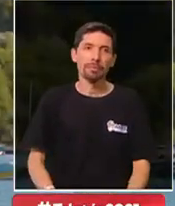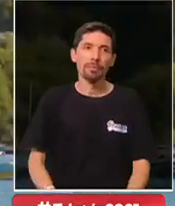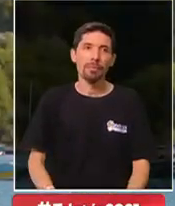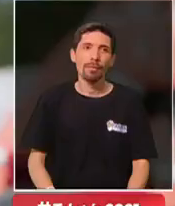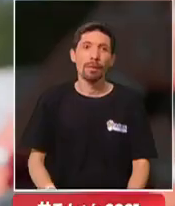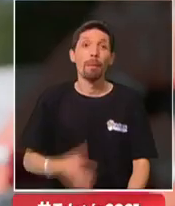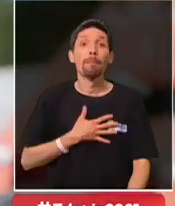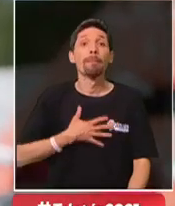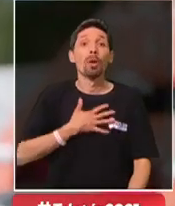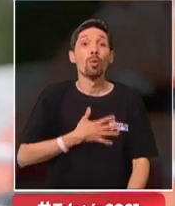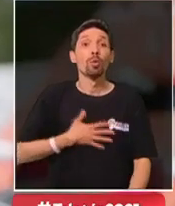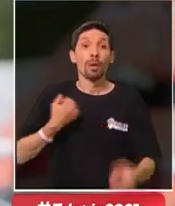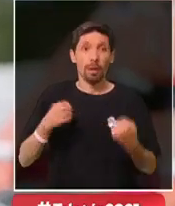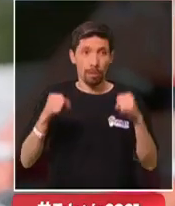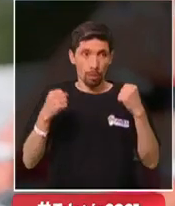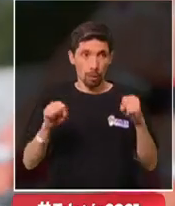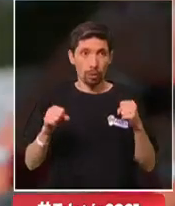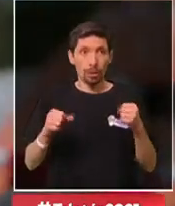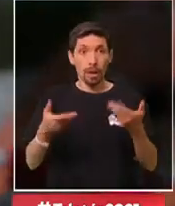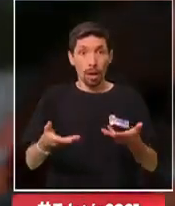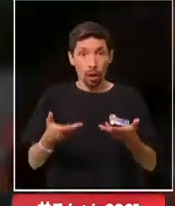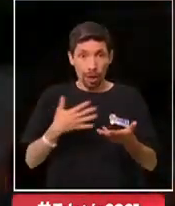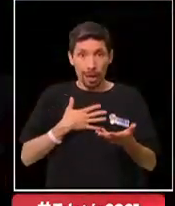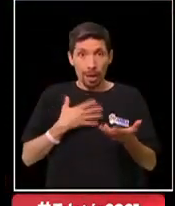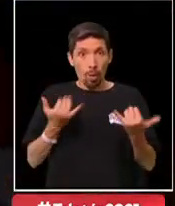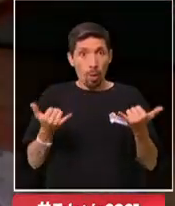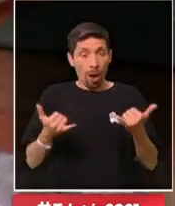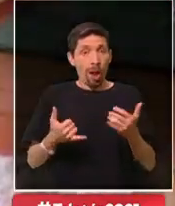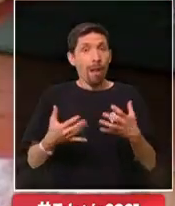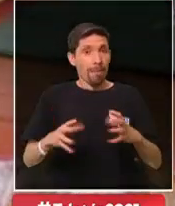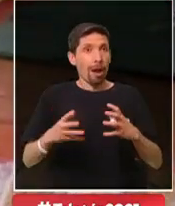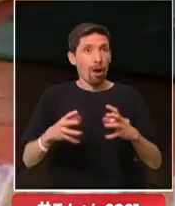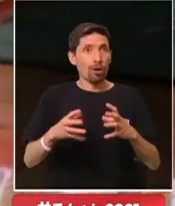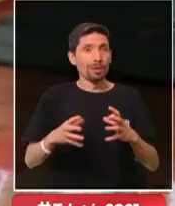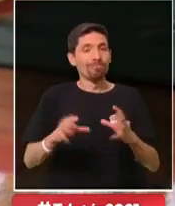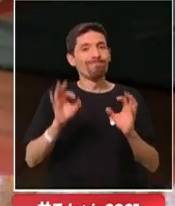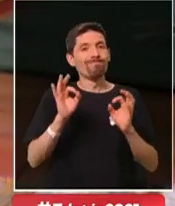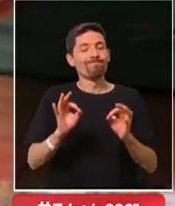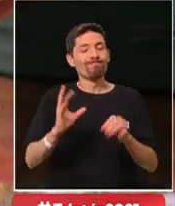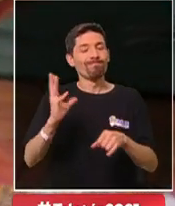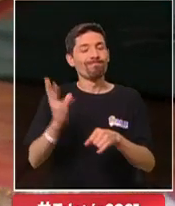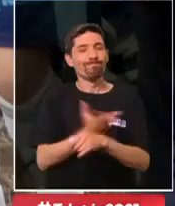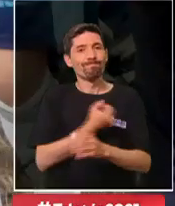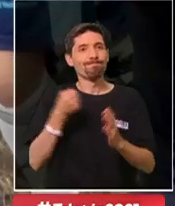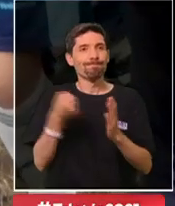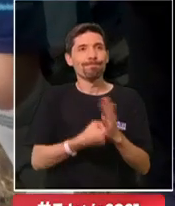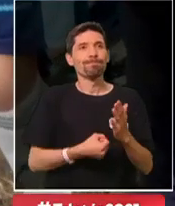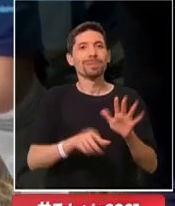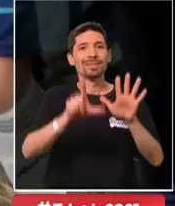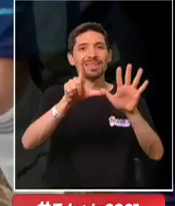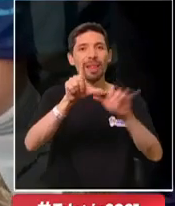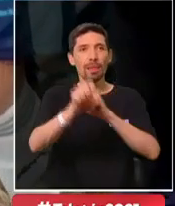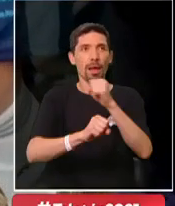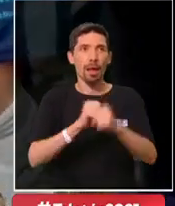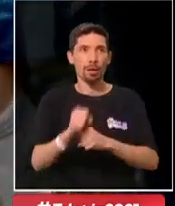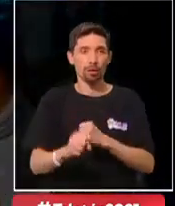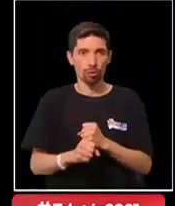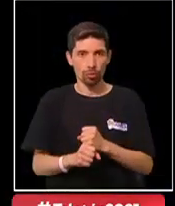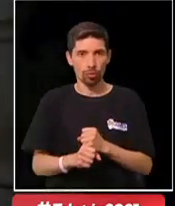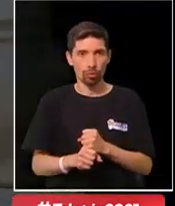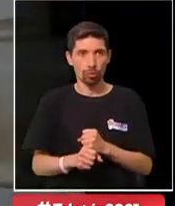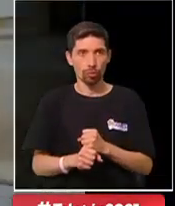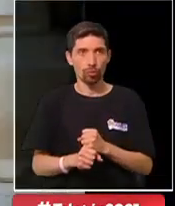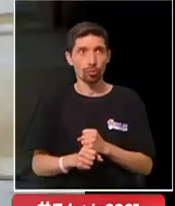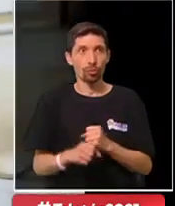Me gusta el deporte. De hecho, yo quería jugar a la pelota, pero yo tuve un accidente a los 7 años.